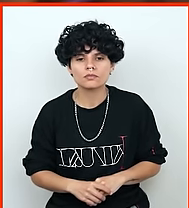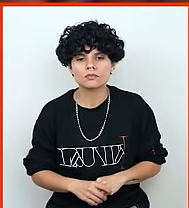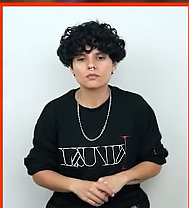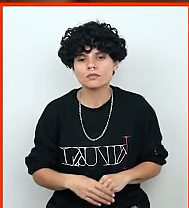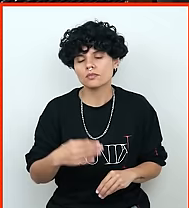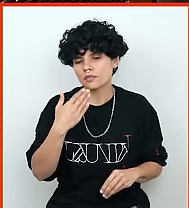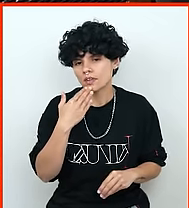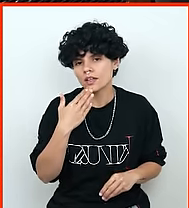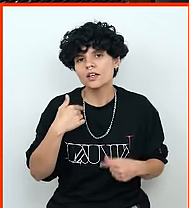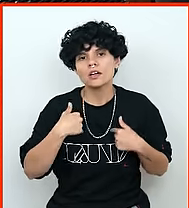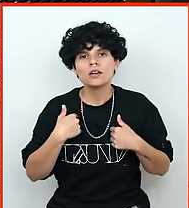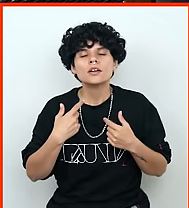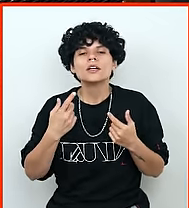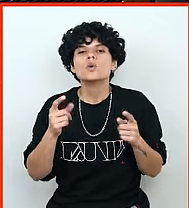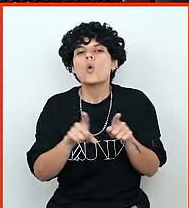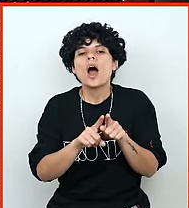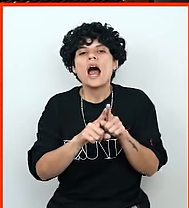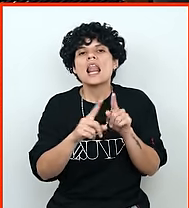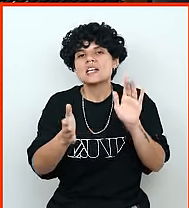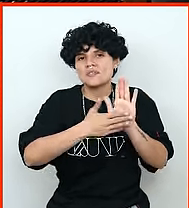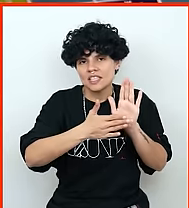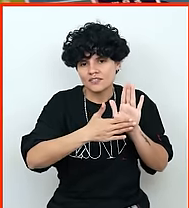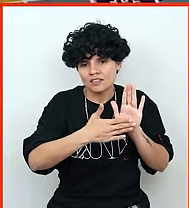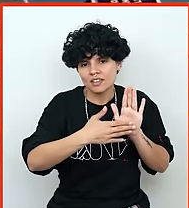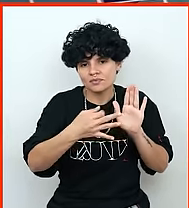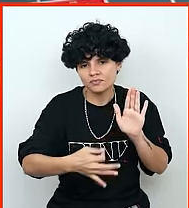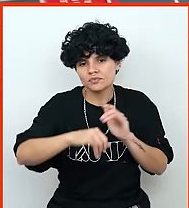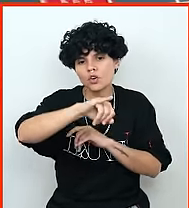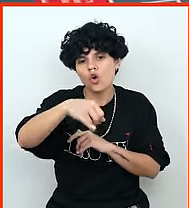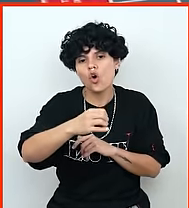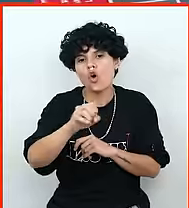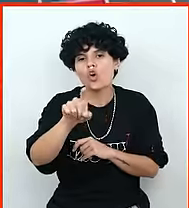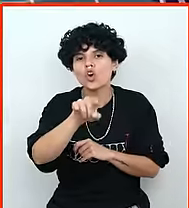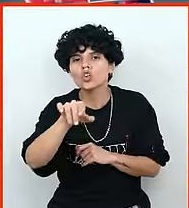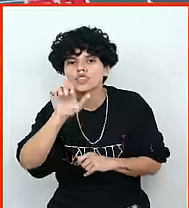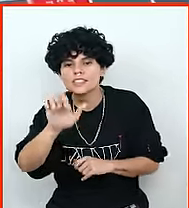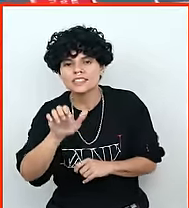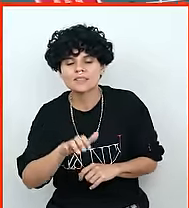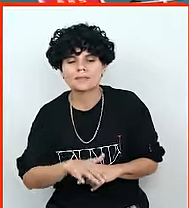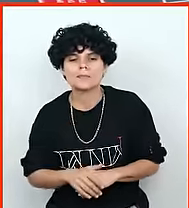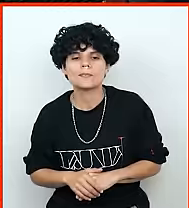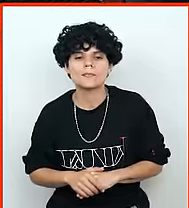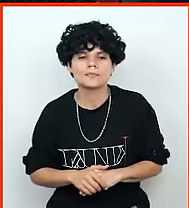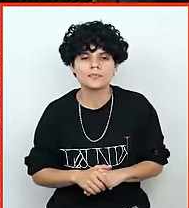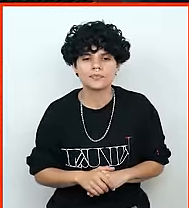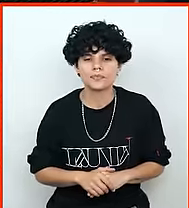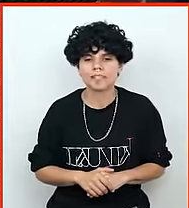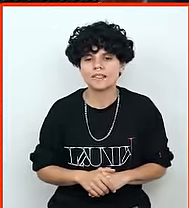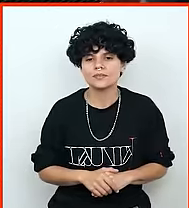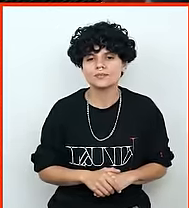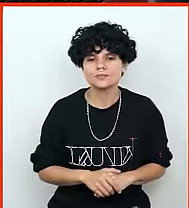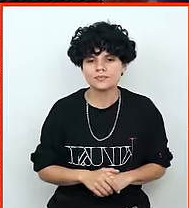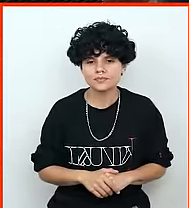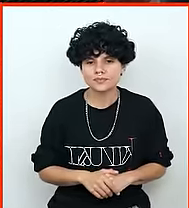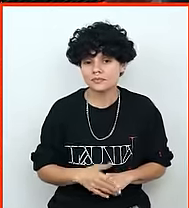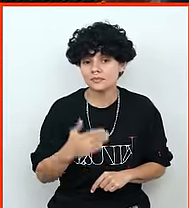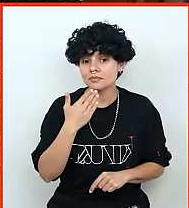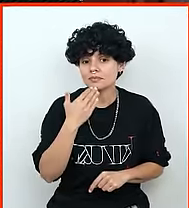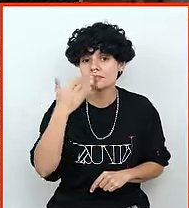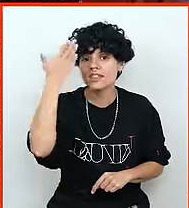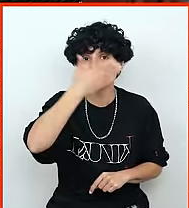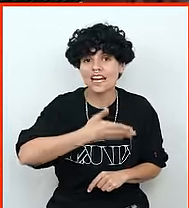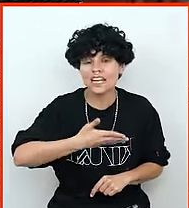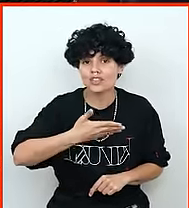nombre. Nos vamos a poner bíblico. José, weón. Buena, weón. José. Le tengo el negro José aquí con chenoa.